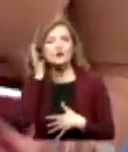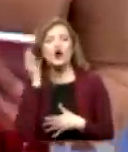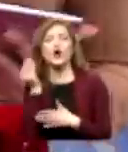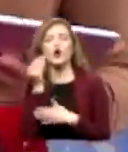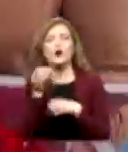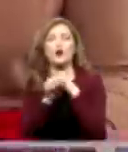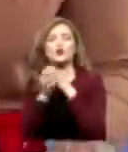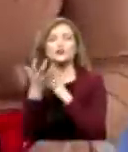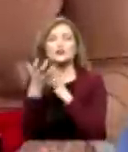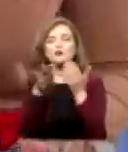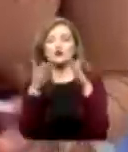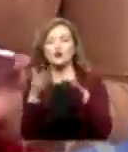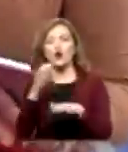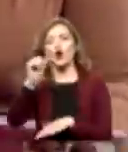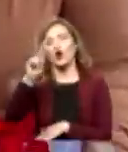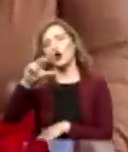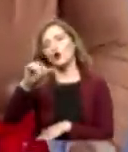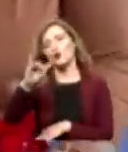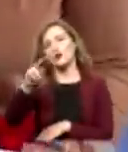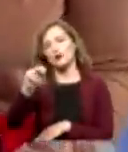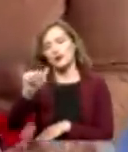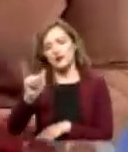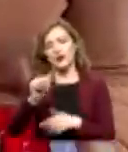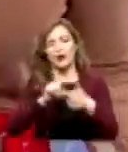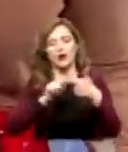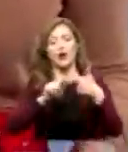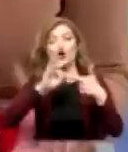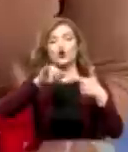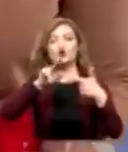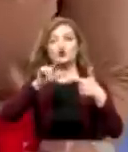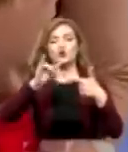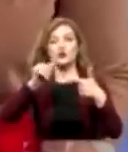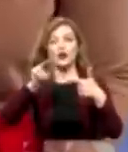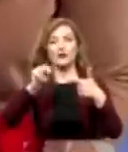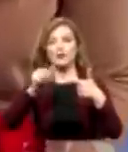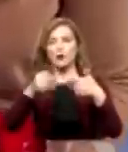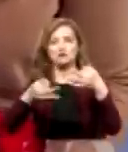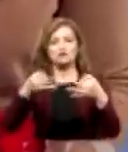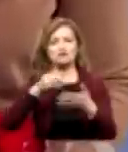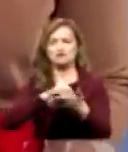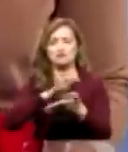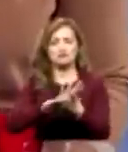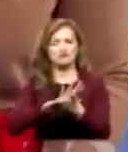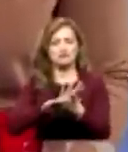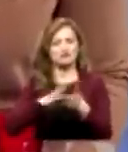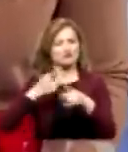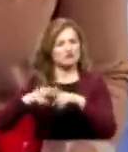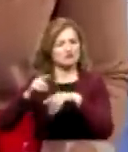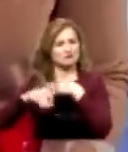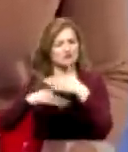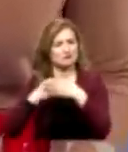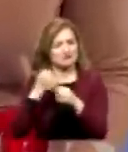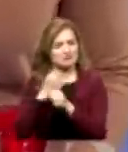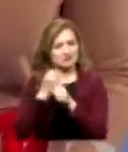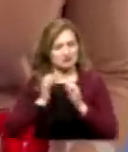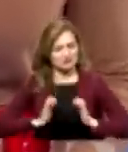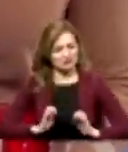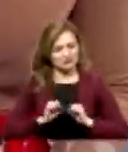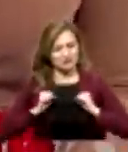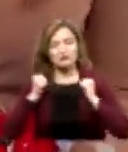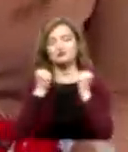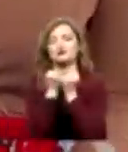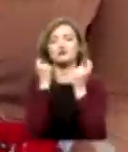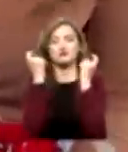Andrango, lo de Juliana Campoverde también, que hasta ahora no se encuentra justicia, son casos en los que todos tenemos que trabajar y como sociedad